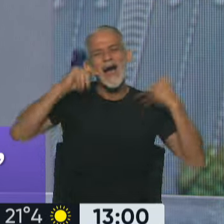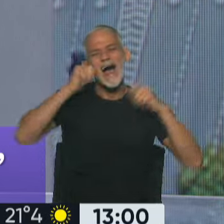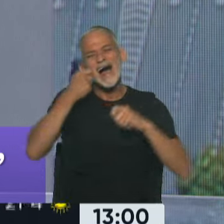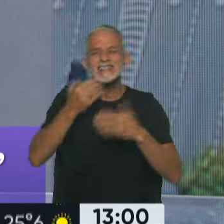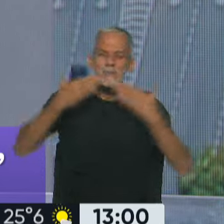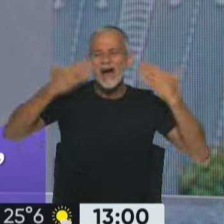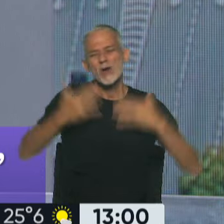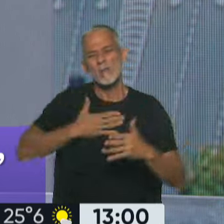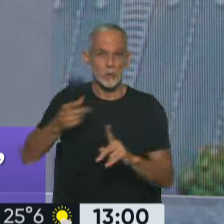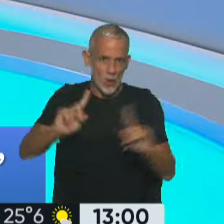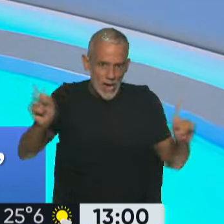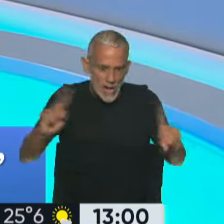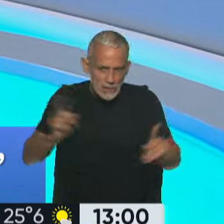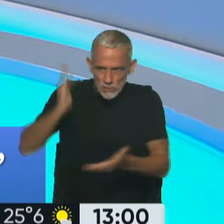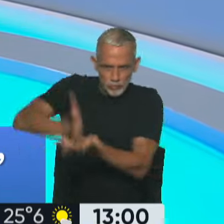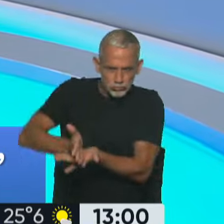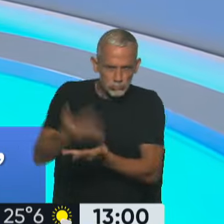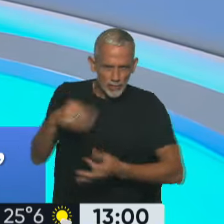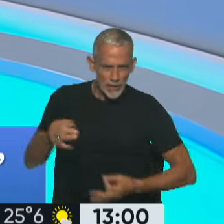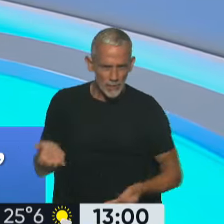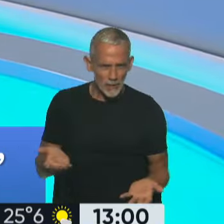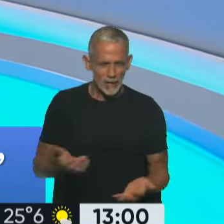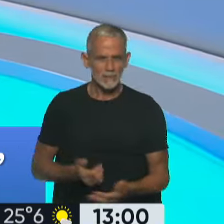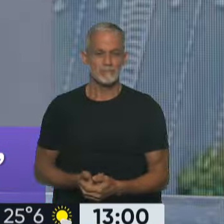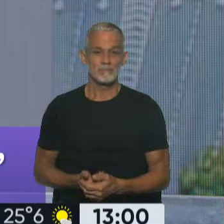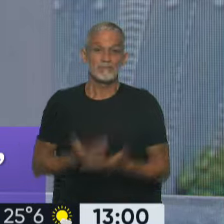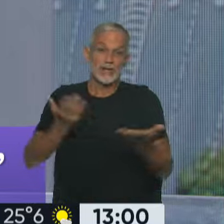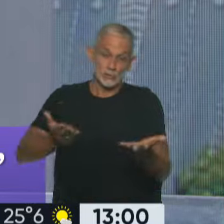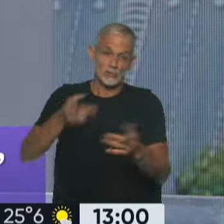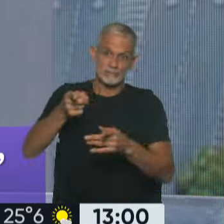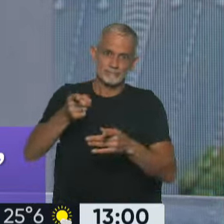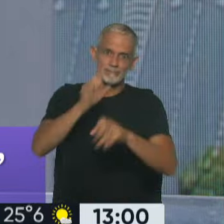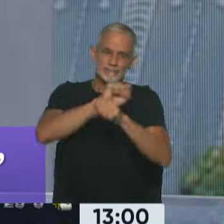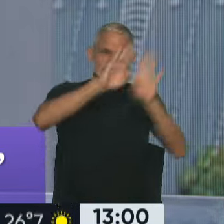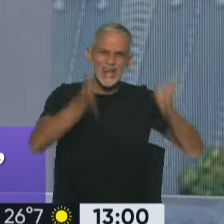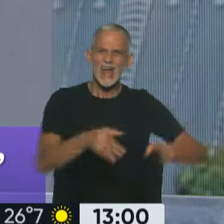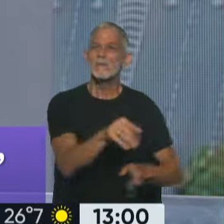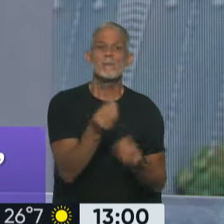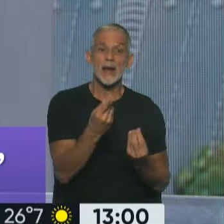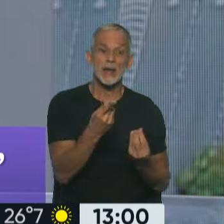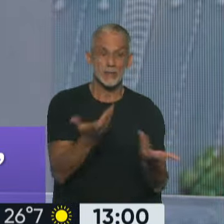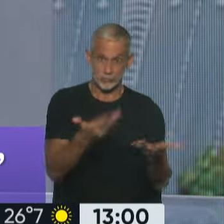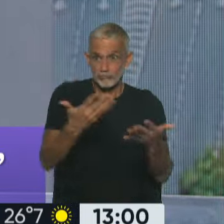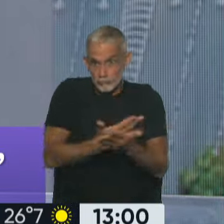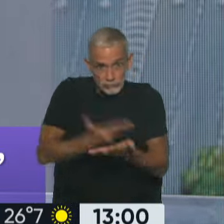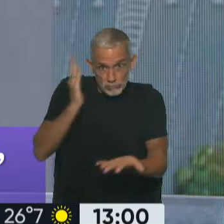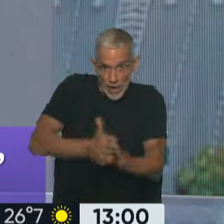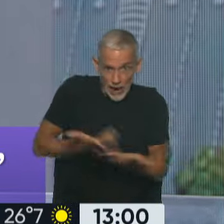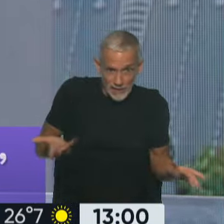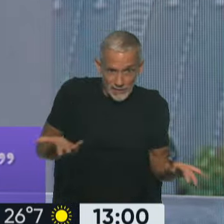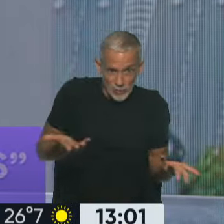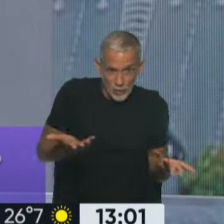duro, la parte da la más pena, dura del derecho, que pone la pena. Sí. Y estar en la cárcel justamente es sufrir el castigo o la